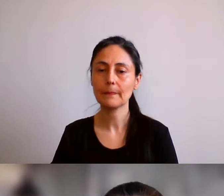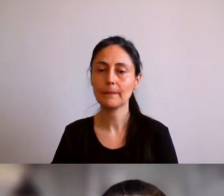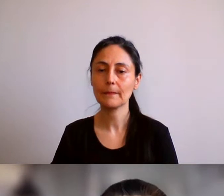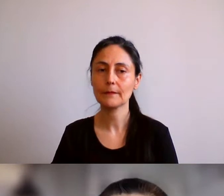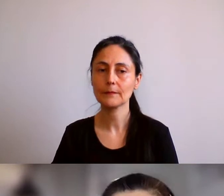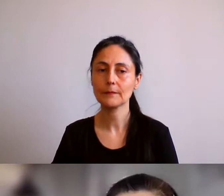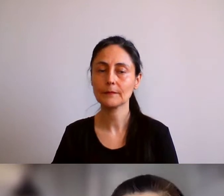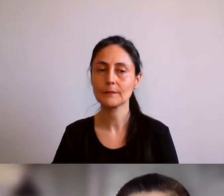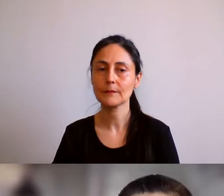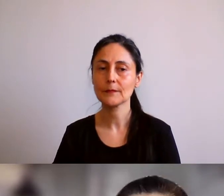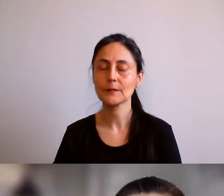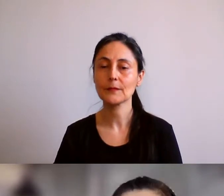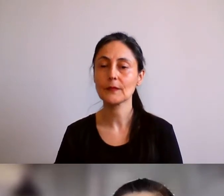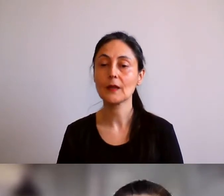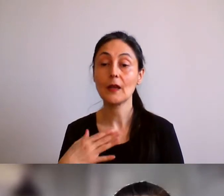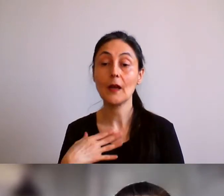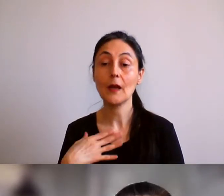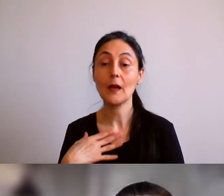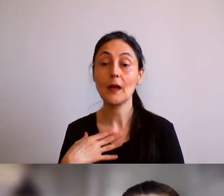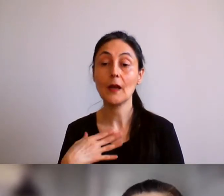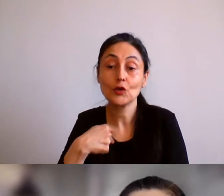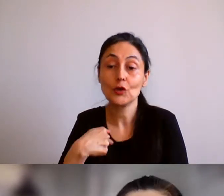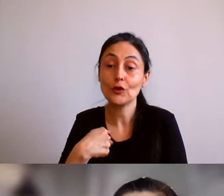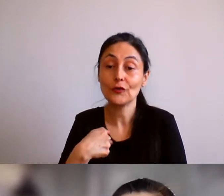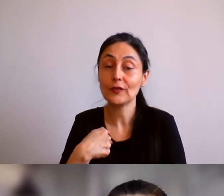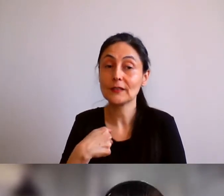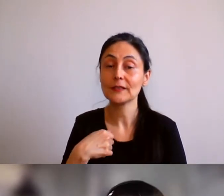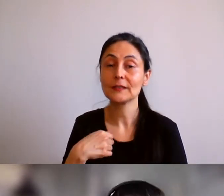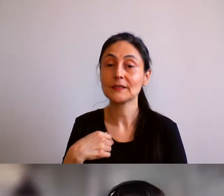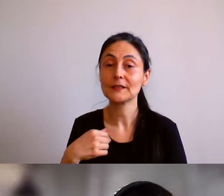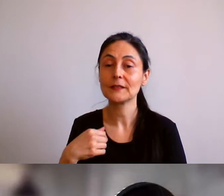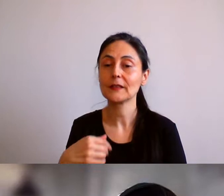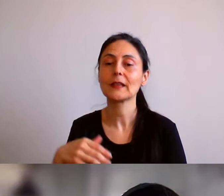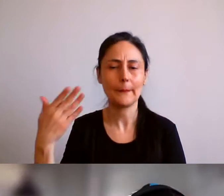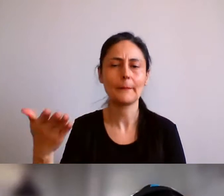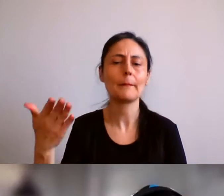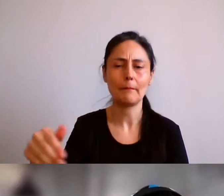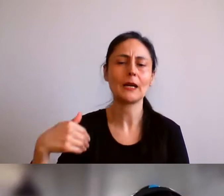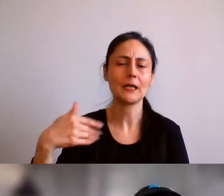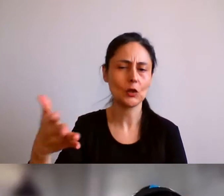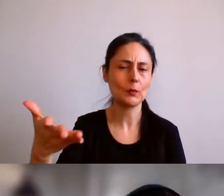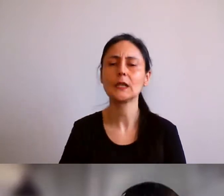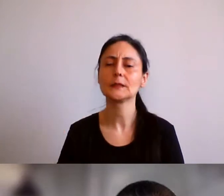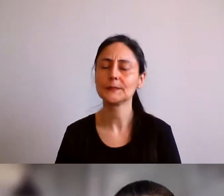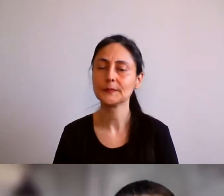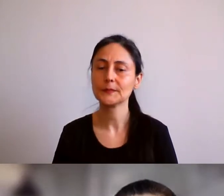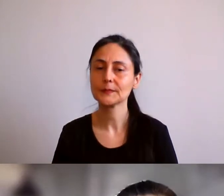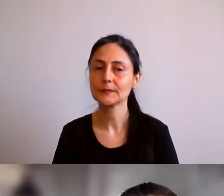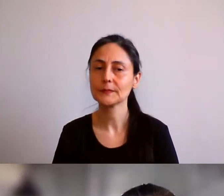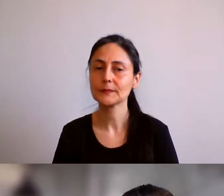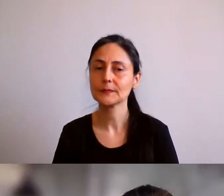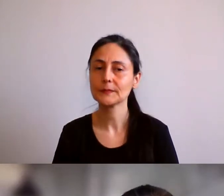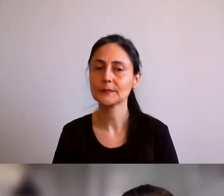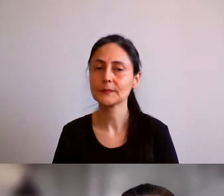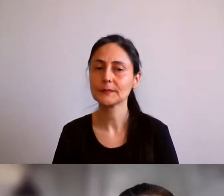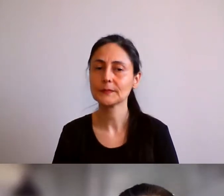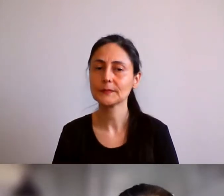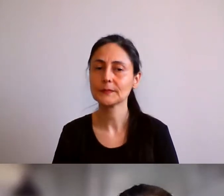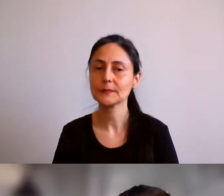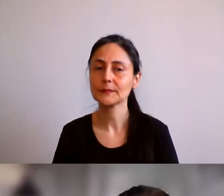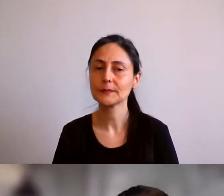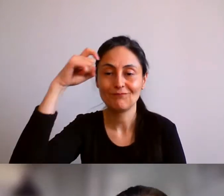No sé si parto yo, ¿no? Porque son como, me imagino que todos tenemos... Parte nomás, Evelyn. Sí. Bueno, es compleja la pregunta